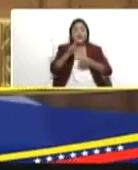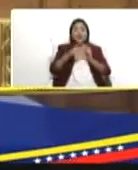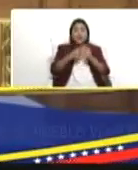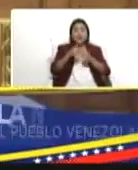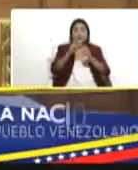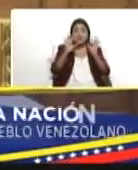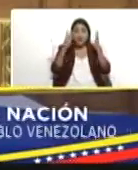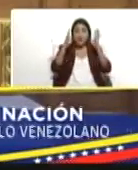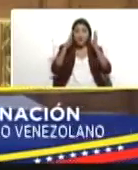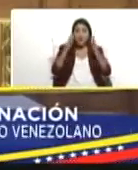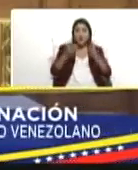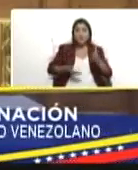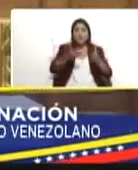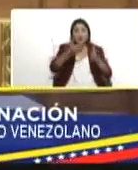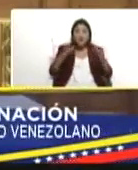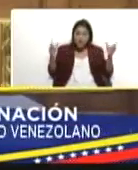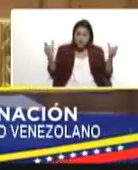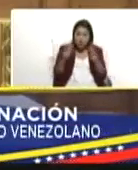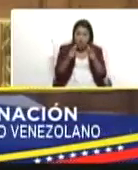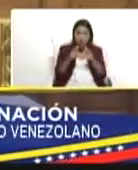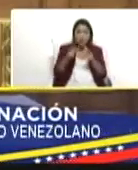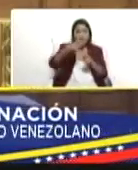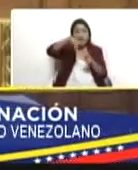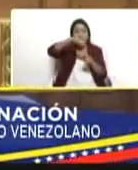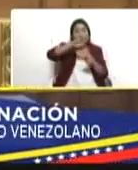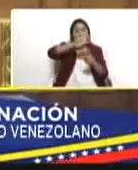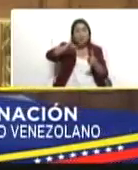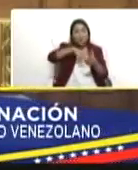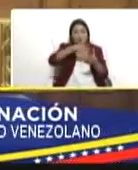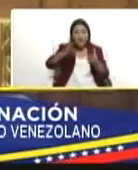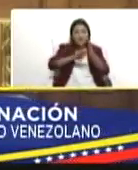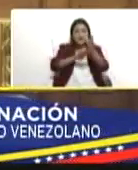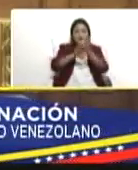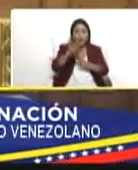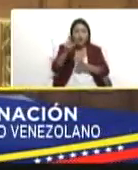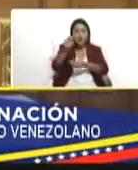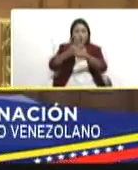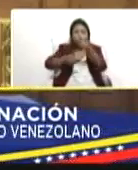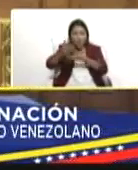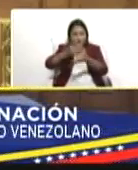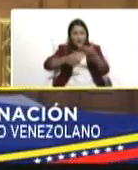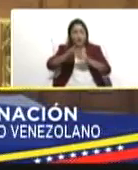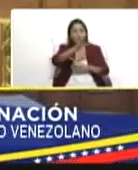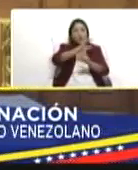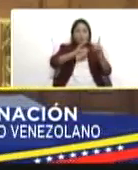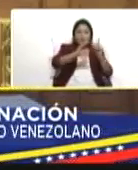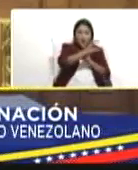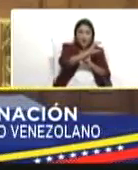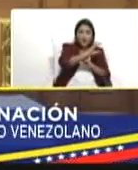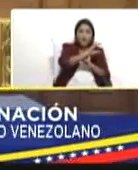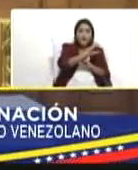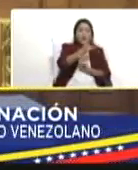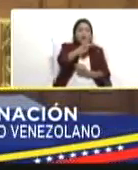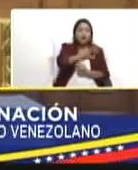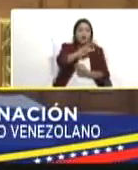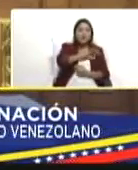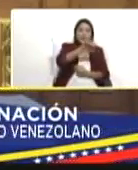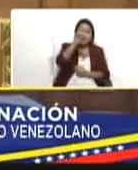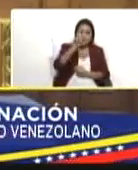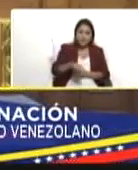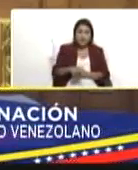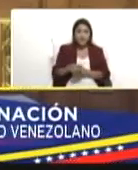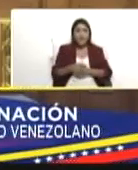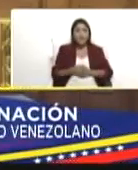importantes reuniones para sus planes de desarrollo compartido a nivel económico cultural y social